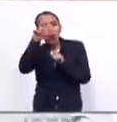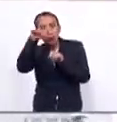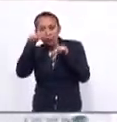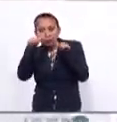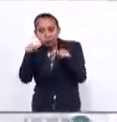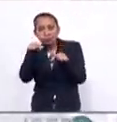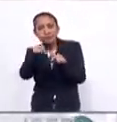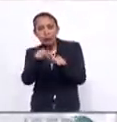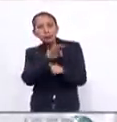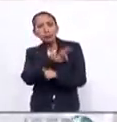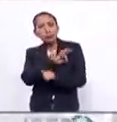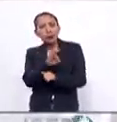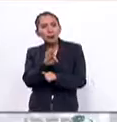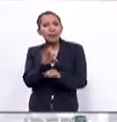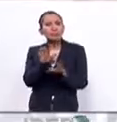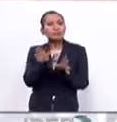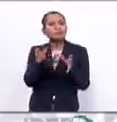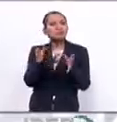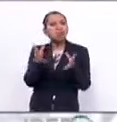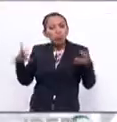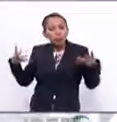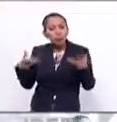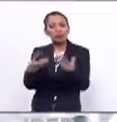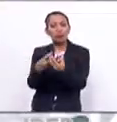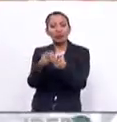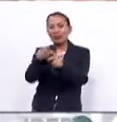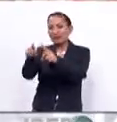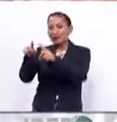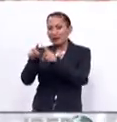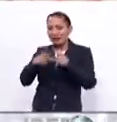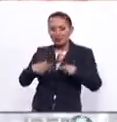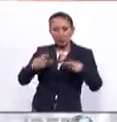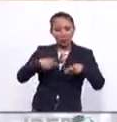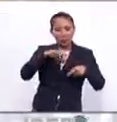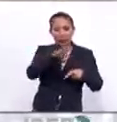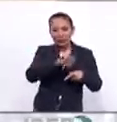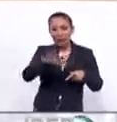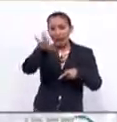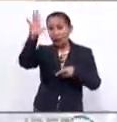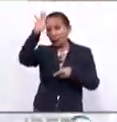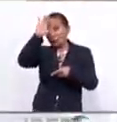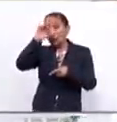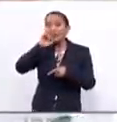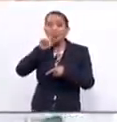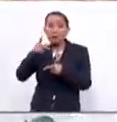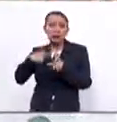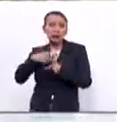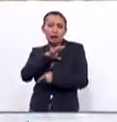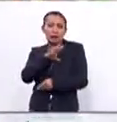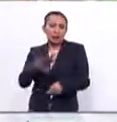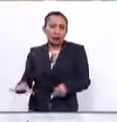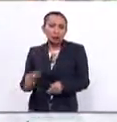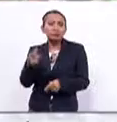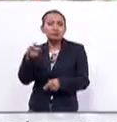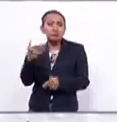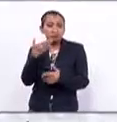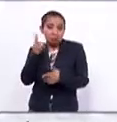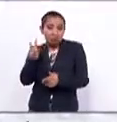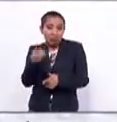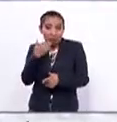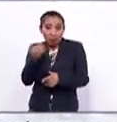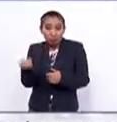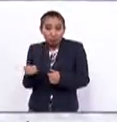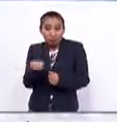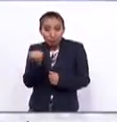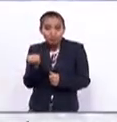centro, sí se ha podido como aglutinar a distintos actores del sector cultura y a ciudadanos en general. Entonces sí ha sido una